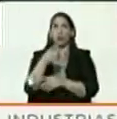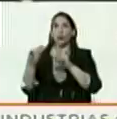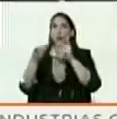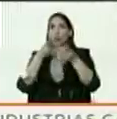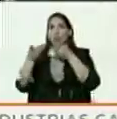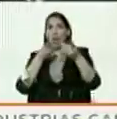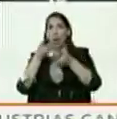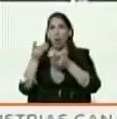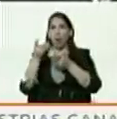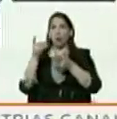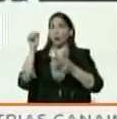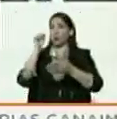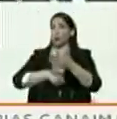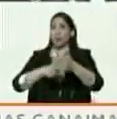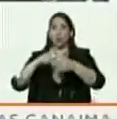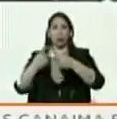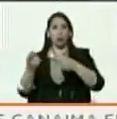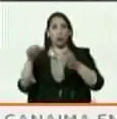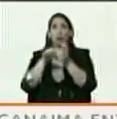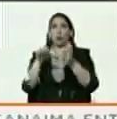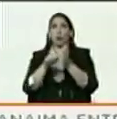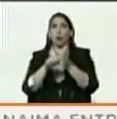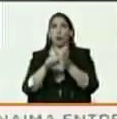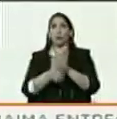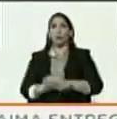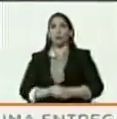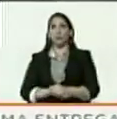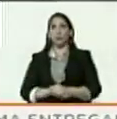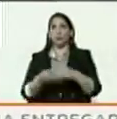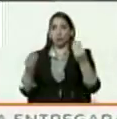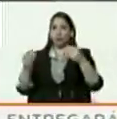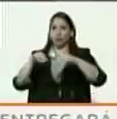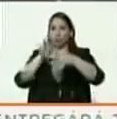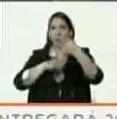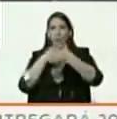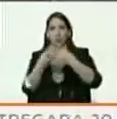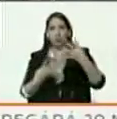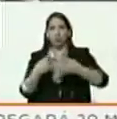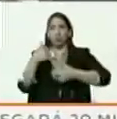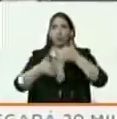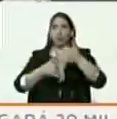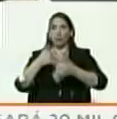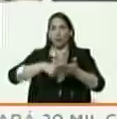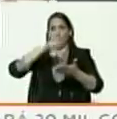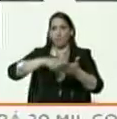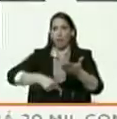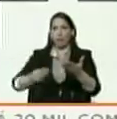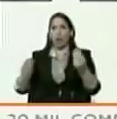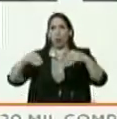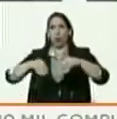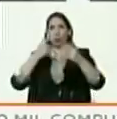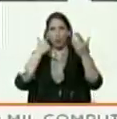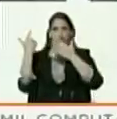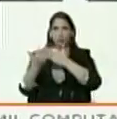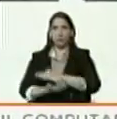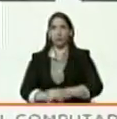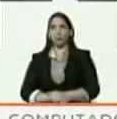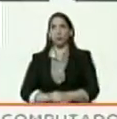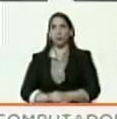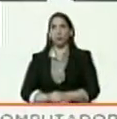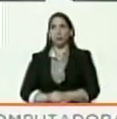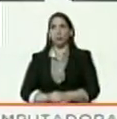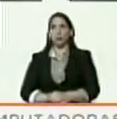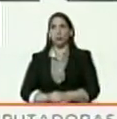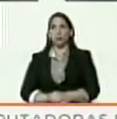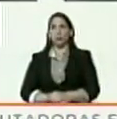sin exclusiones, donde son acuerdos transparentes a los cuales se puede... Firma del acuerdo. Por el